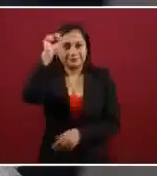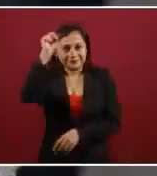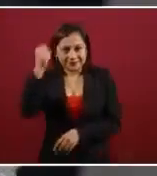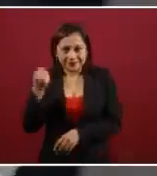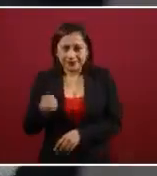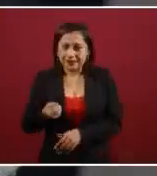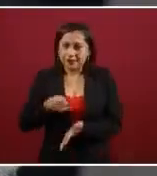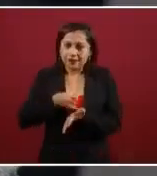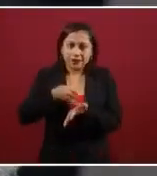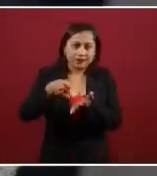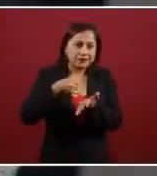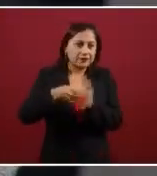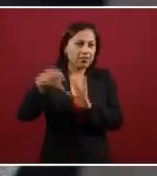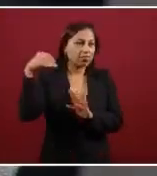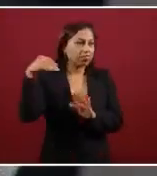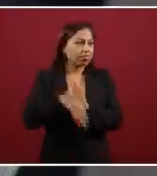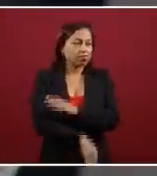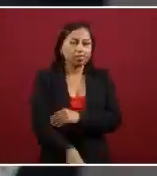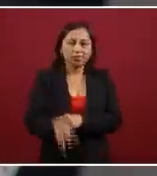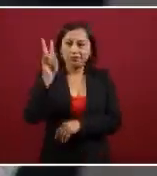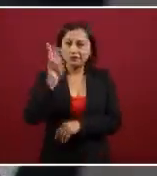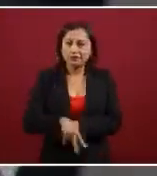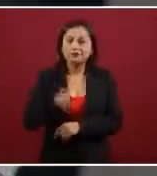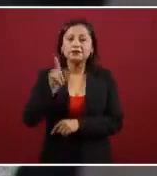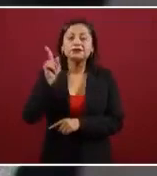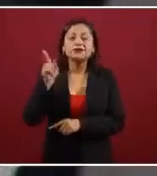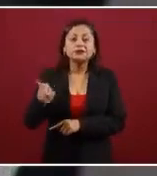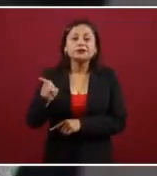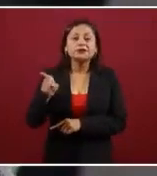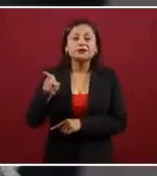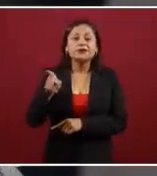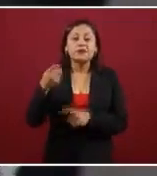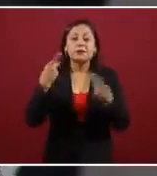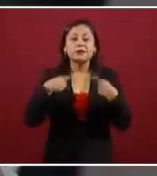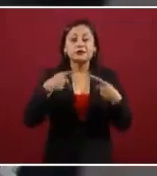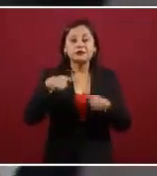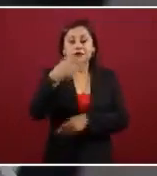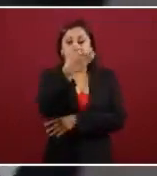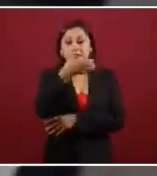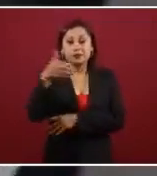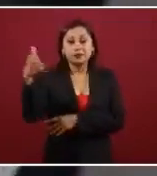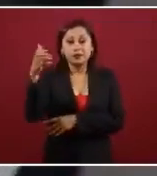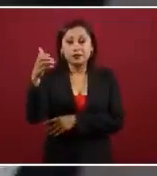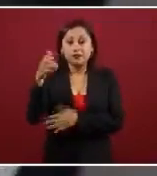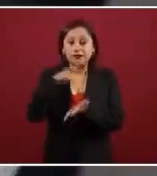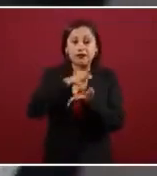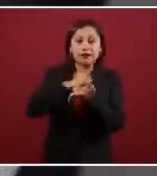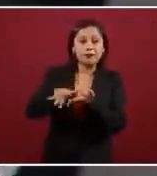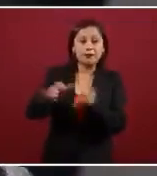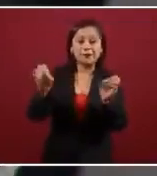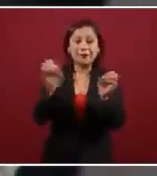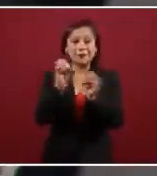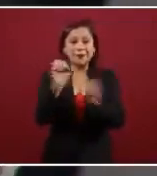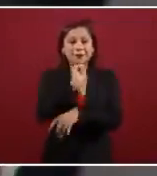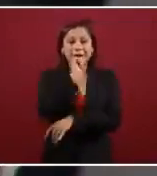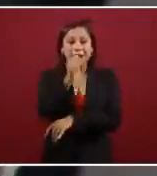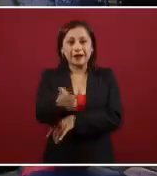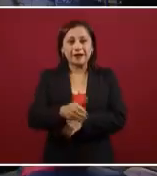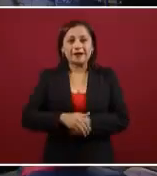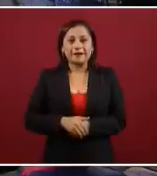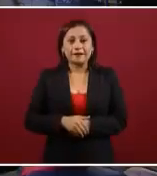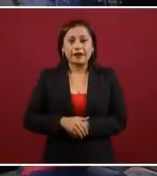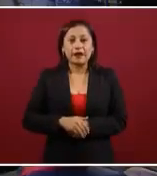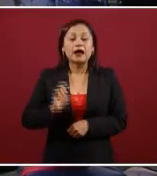los suelos. Mis agricultores de allá de Sinaloa, los campesinos, no tienen buenos apoyos. Han pasado las otras